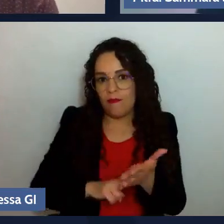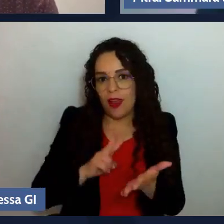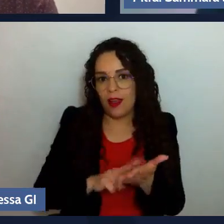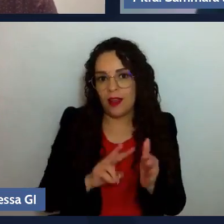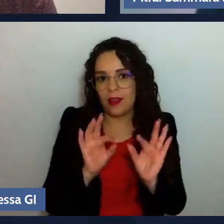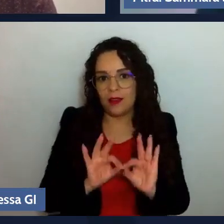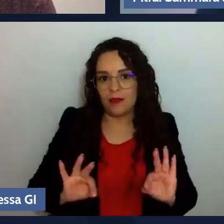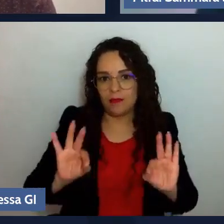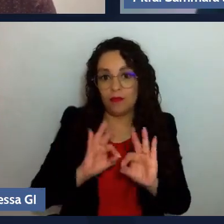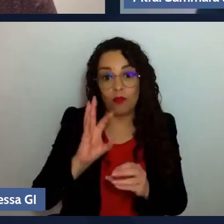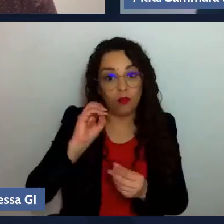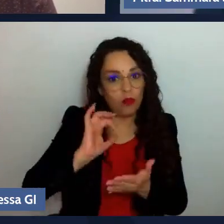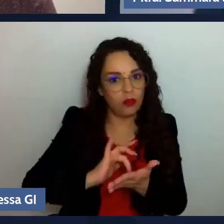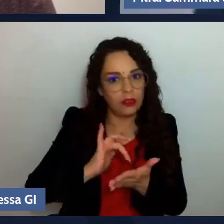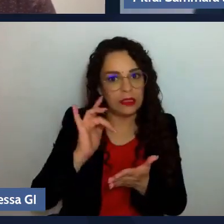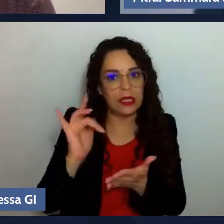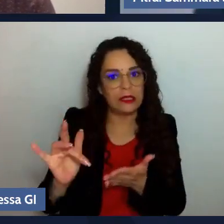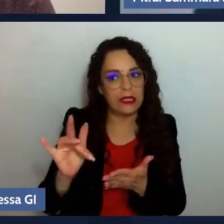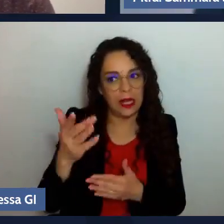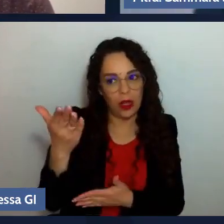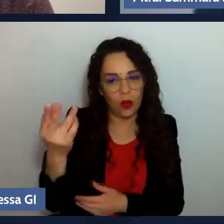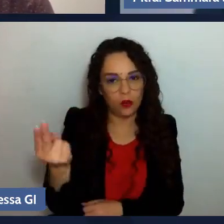Tenemos temas pendientes, obviamente, aquí